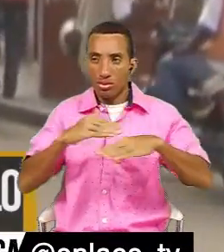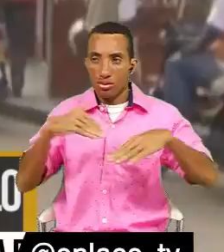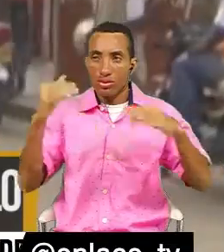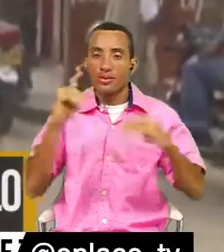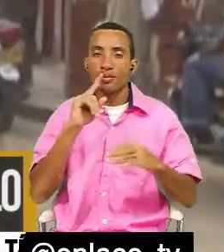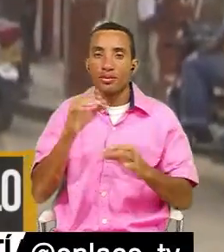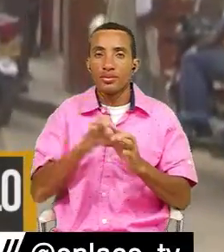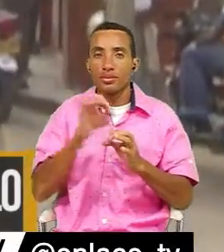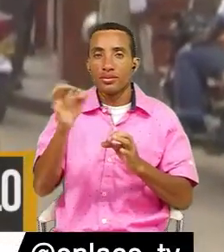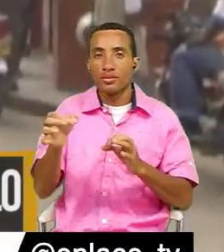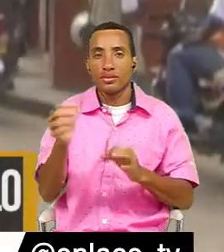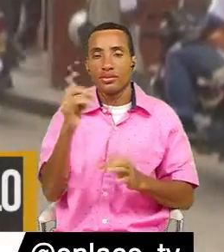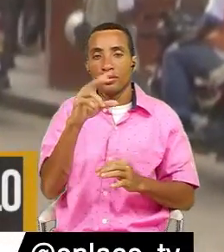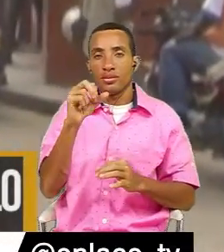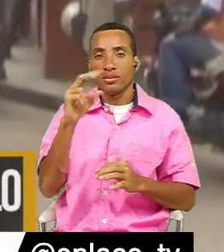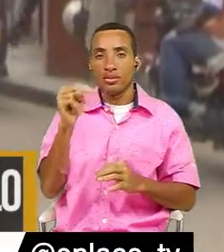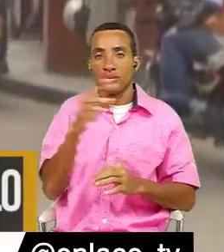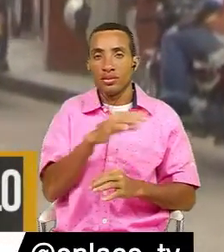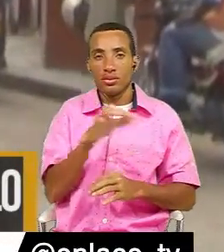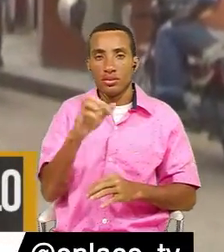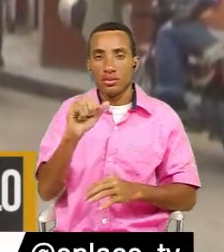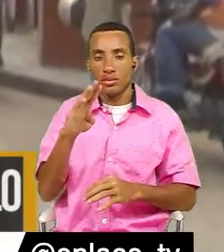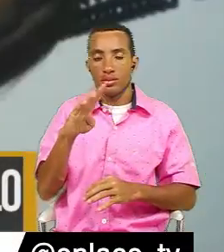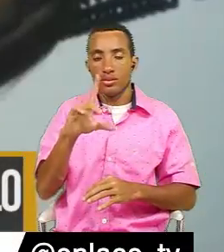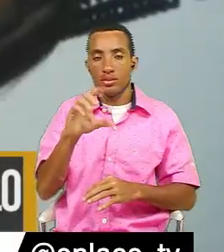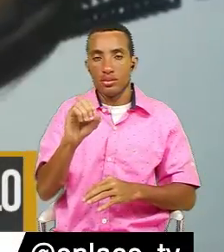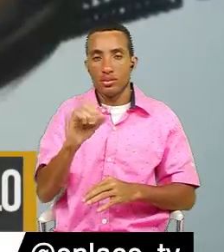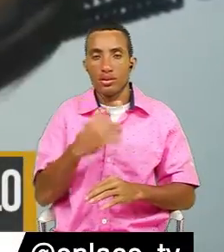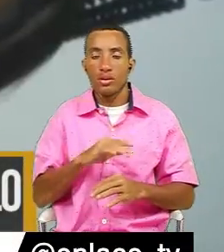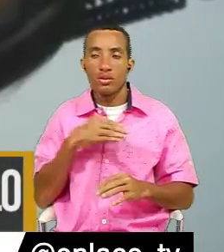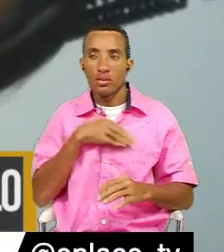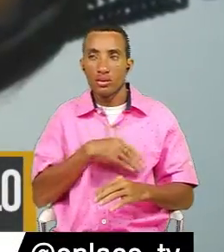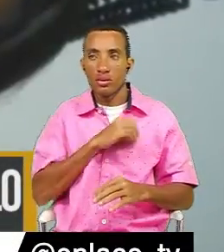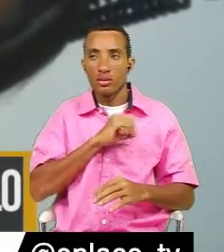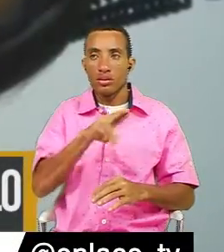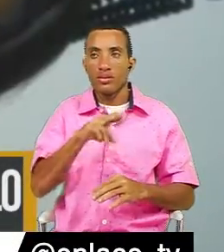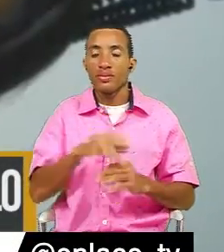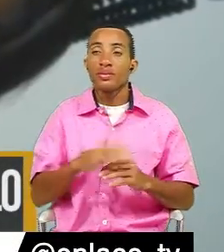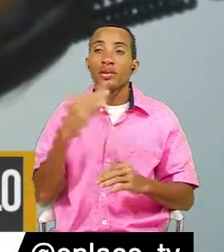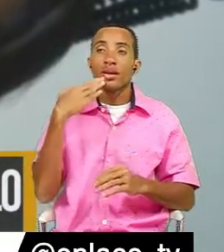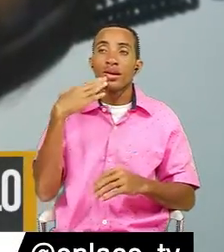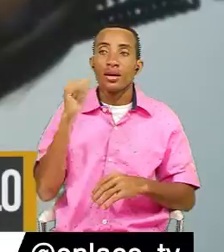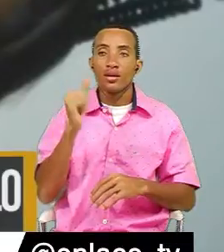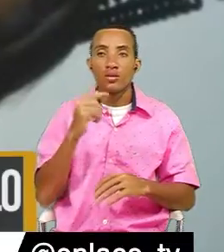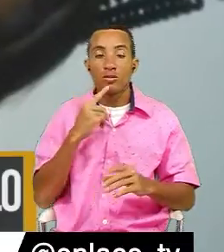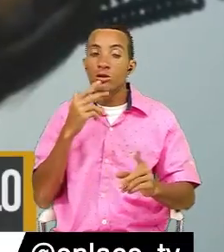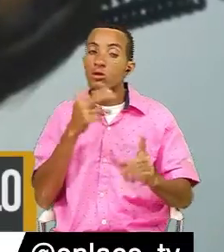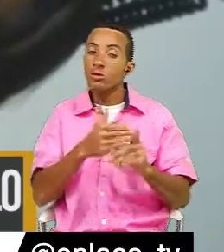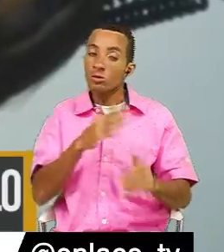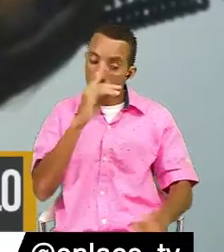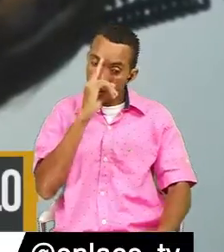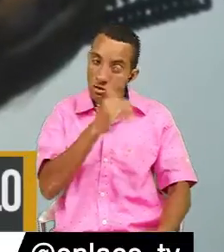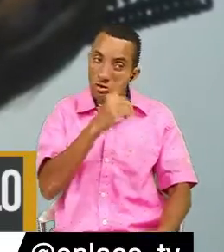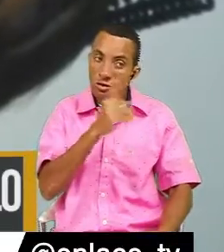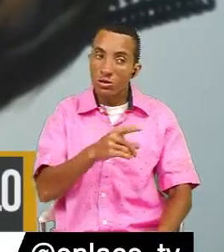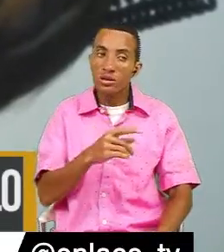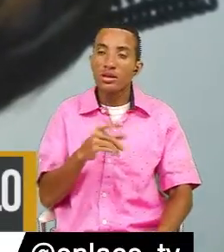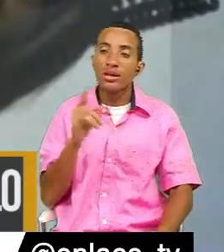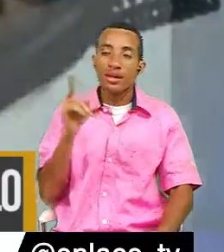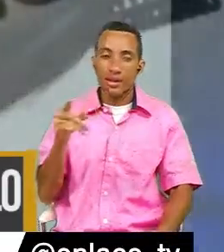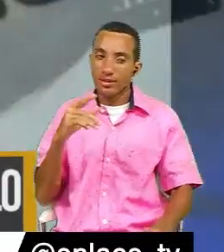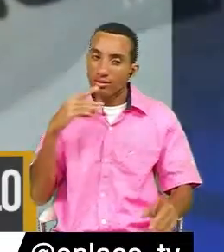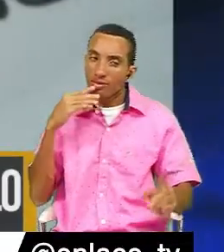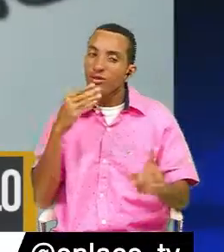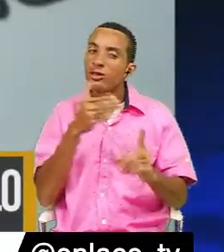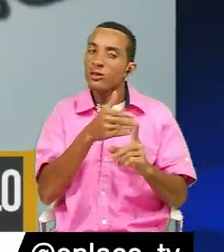del municipio de San Pablo. En varias oportunidades, según pudo conocer Enlace Noticias, la mujer fue amenazada por el sujeto, presunto responsable del ataque con